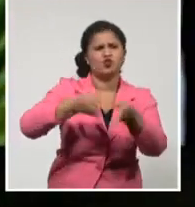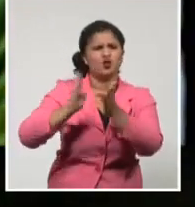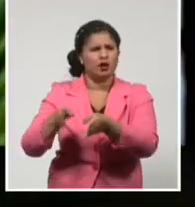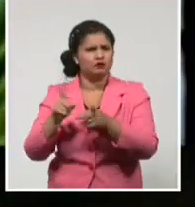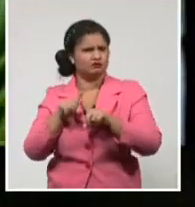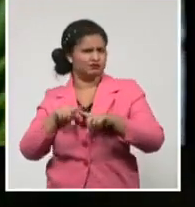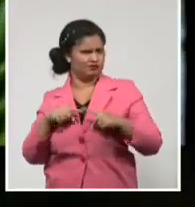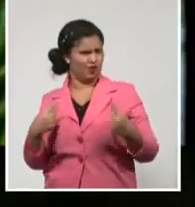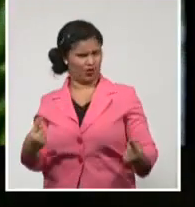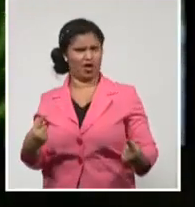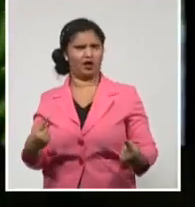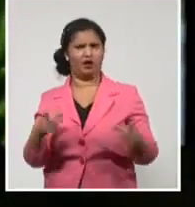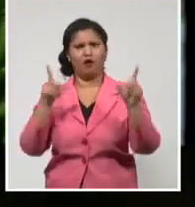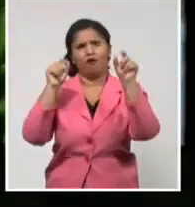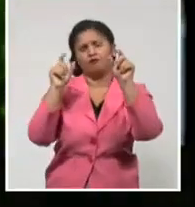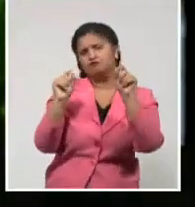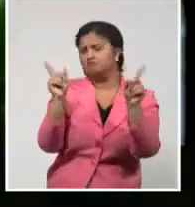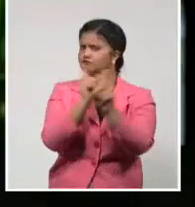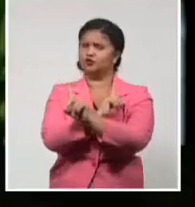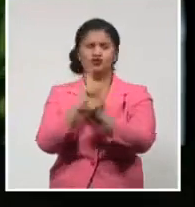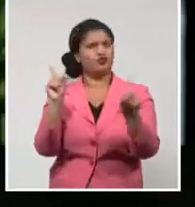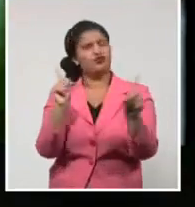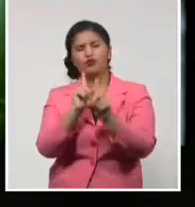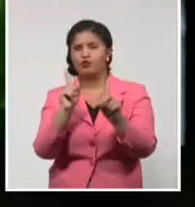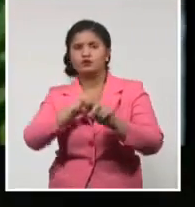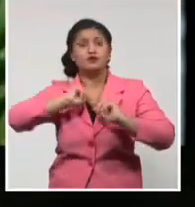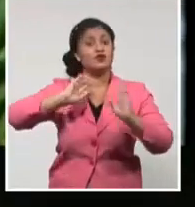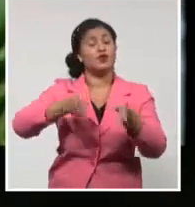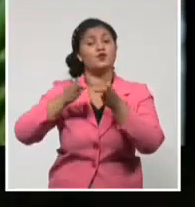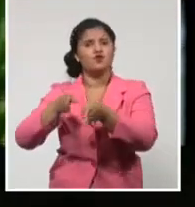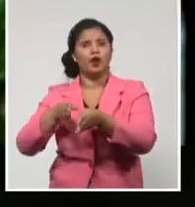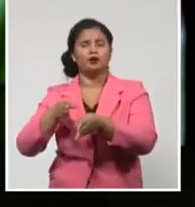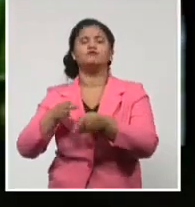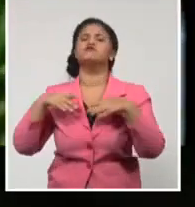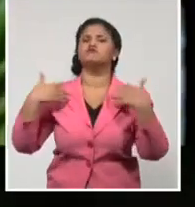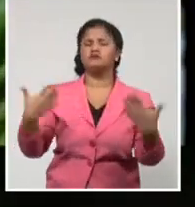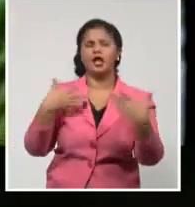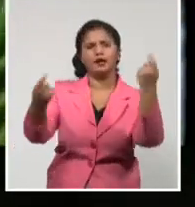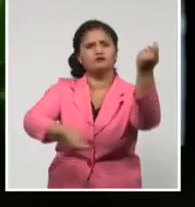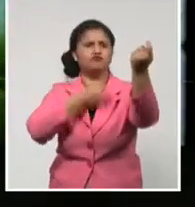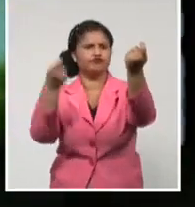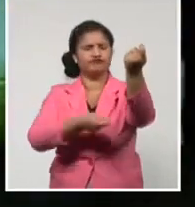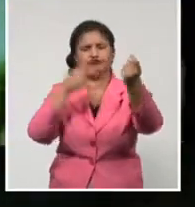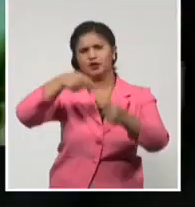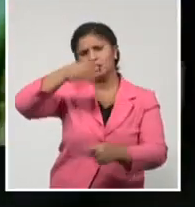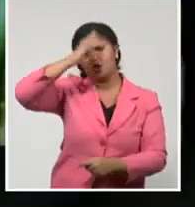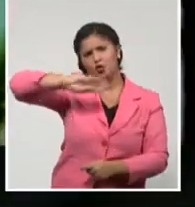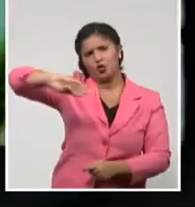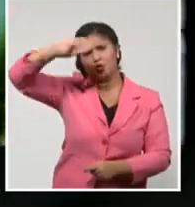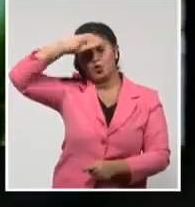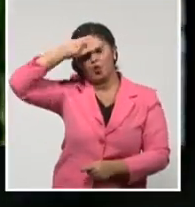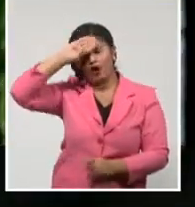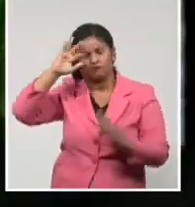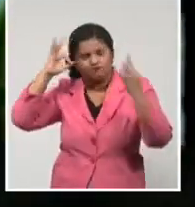ellos murieron por la patria revolucionaria y digna 'soy zumba